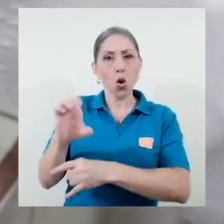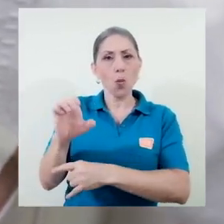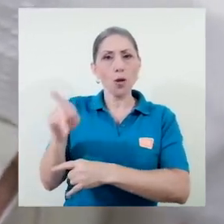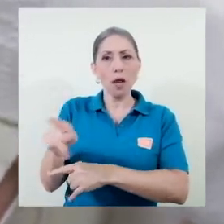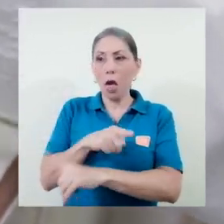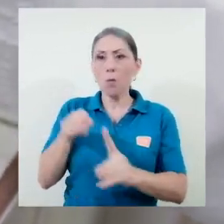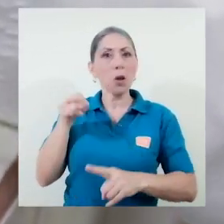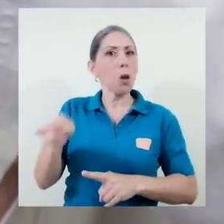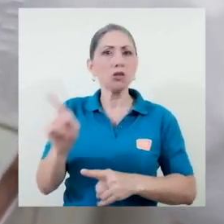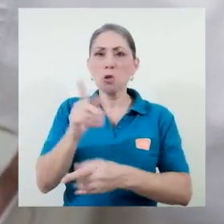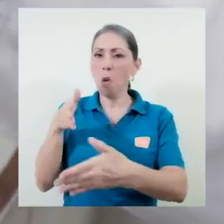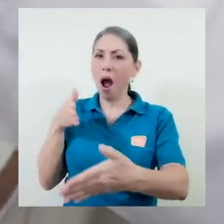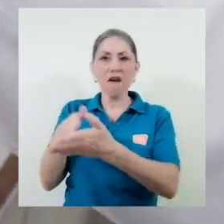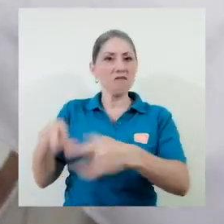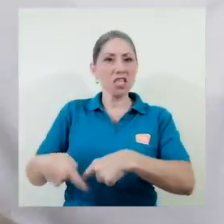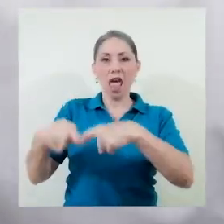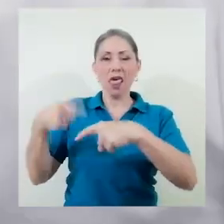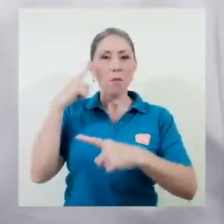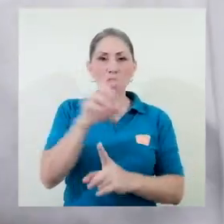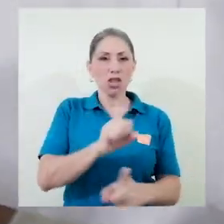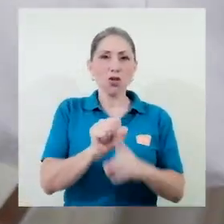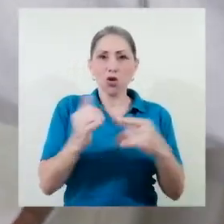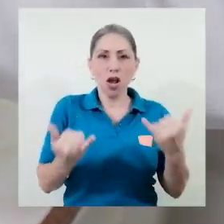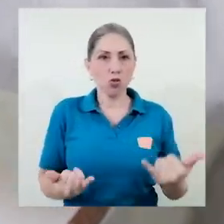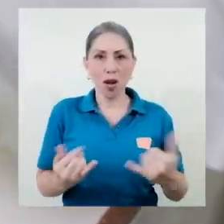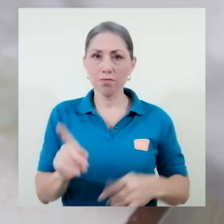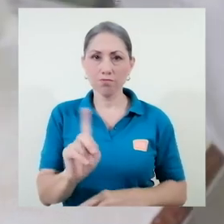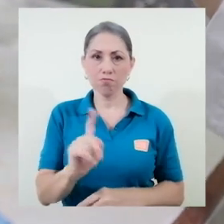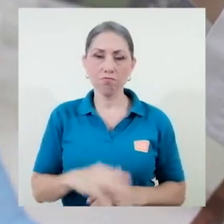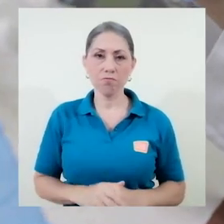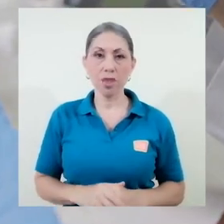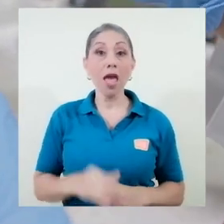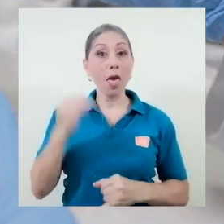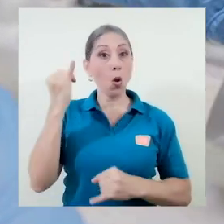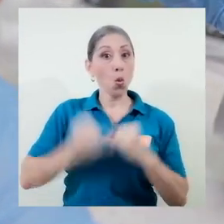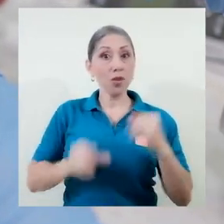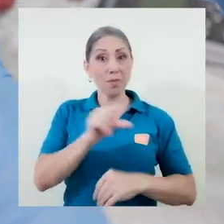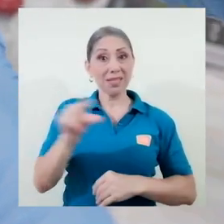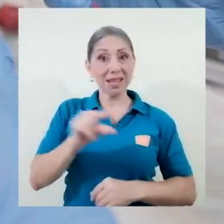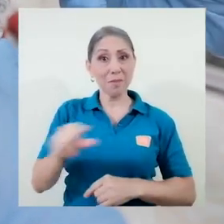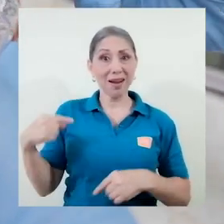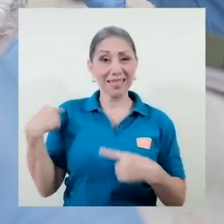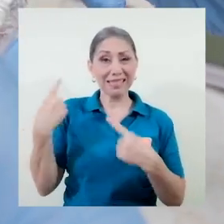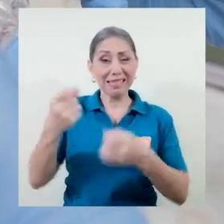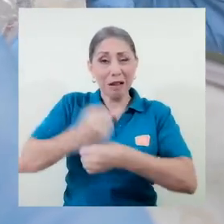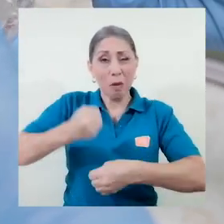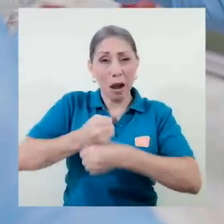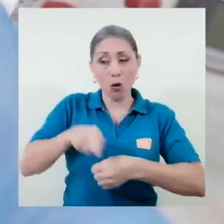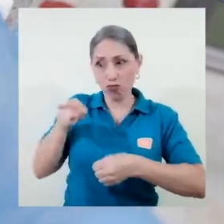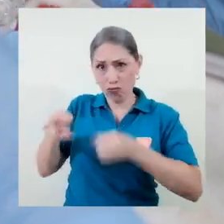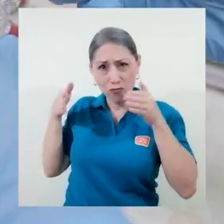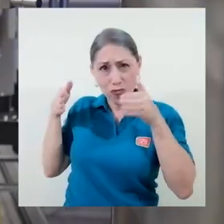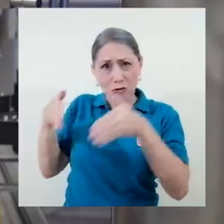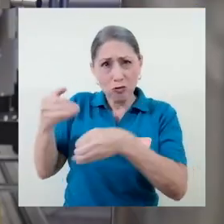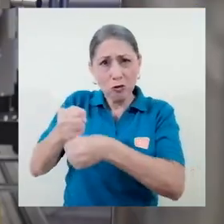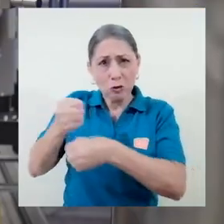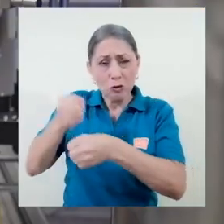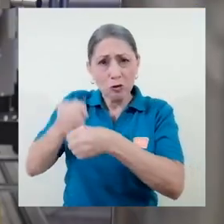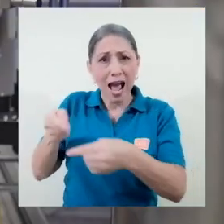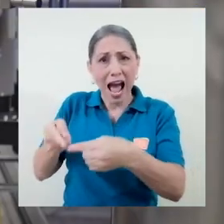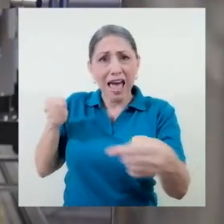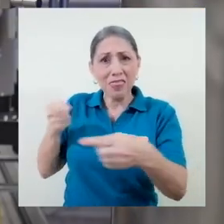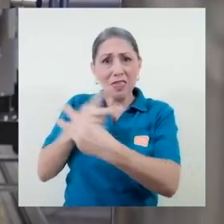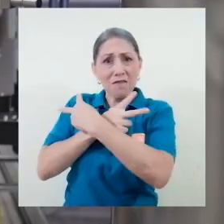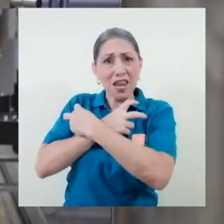visto afectada por la situación actual. El trabajo de estas últimas semanas lo hemos enfocado en la producción de antivenenos para poder